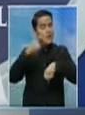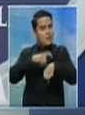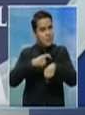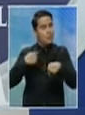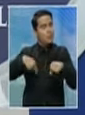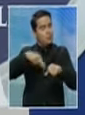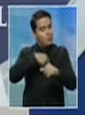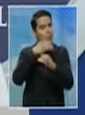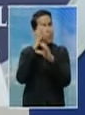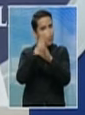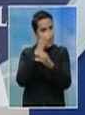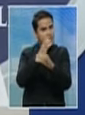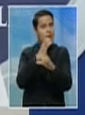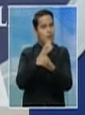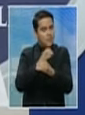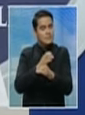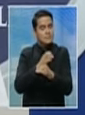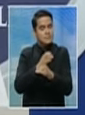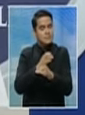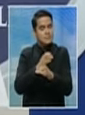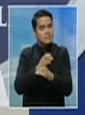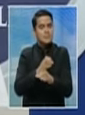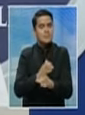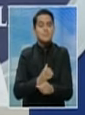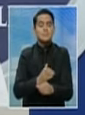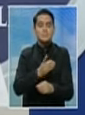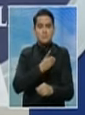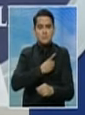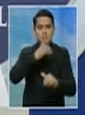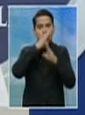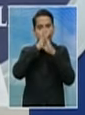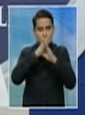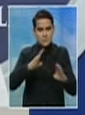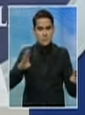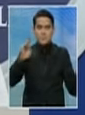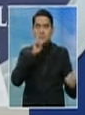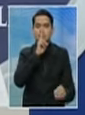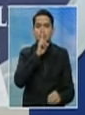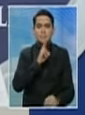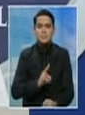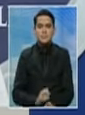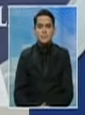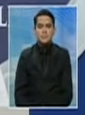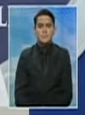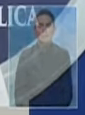prevenir y contener. Que Dios bendiga a Honduras.